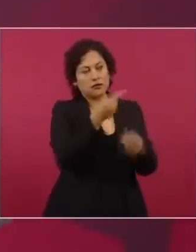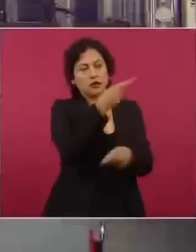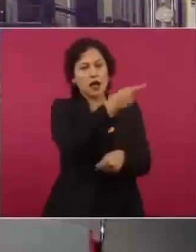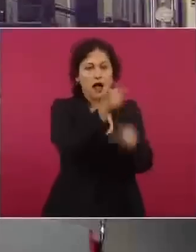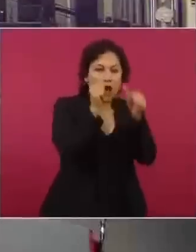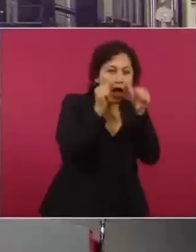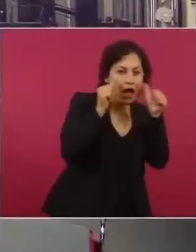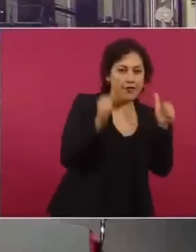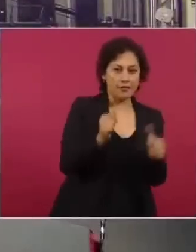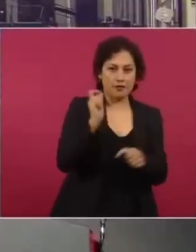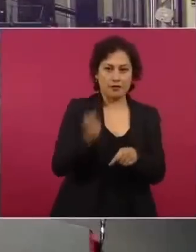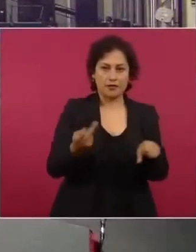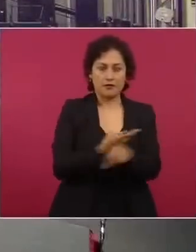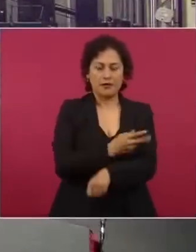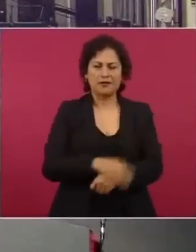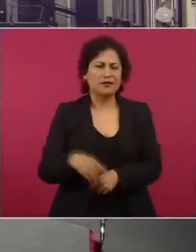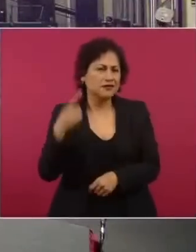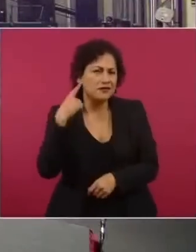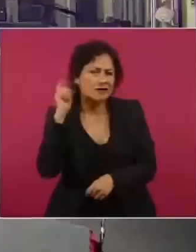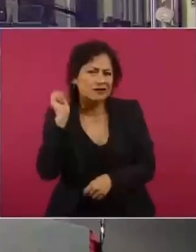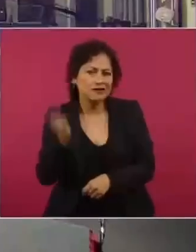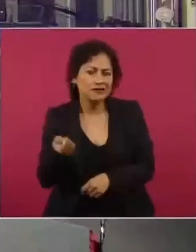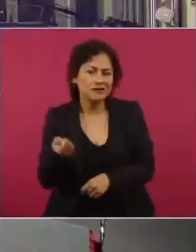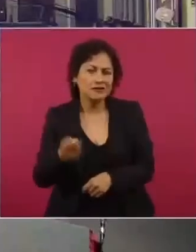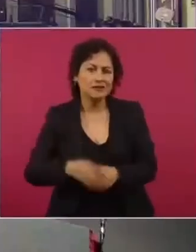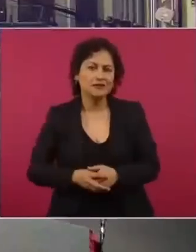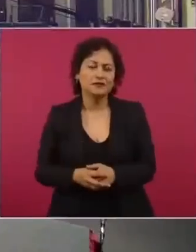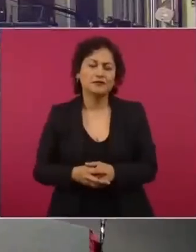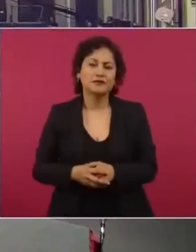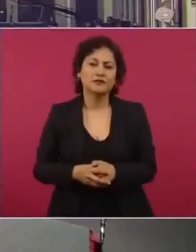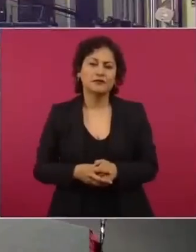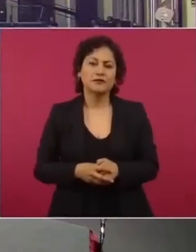¿Mande? ¿Cuándo le manifestó esto?